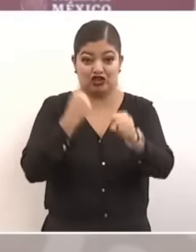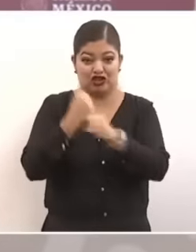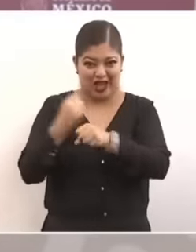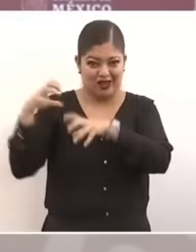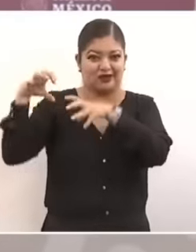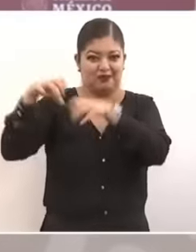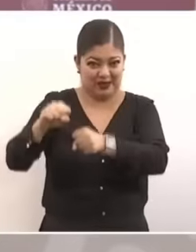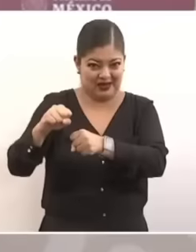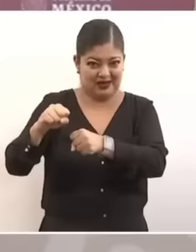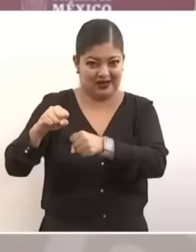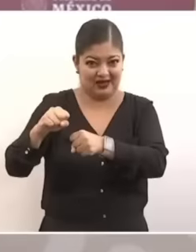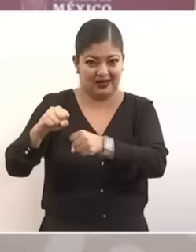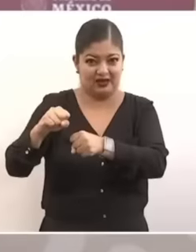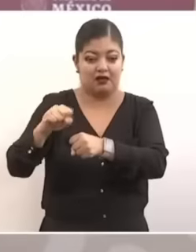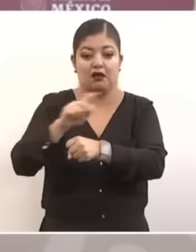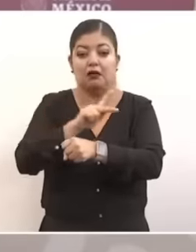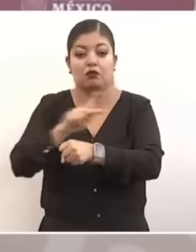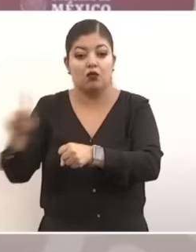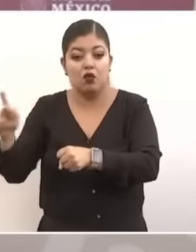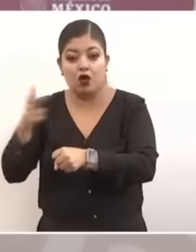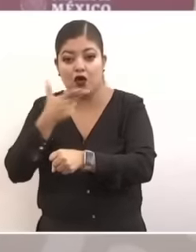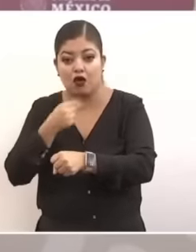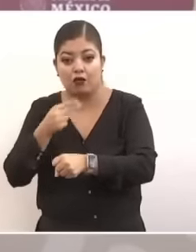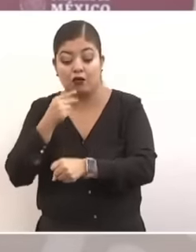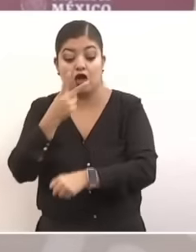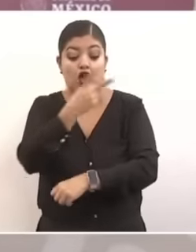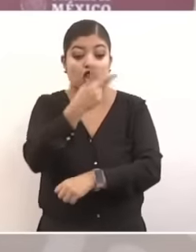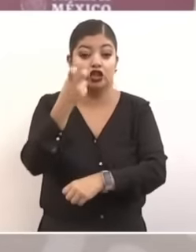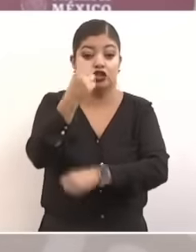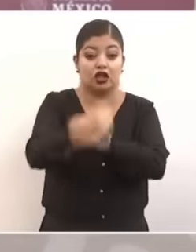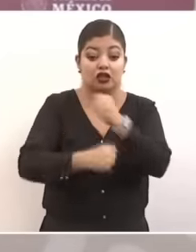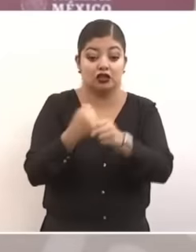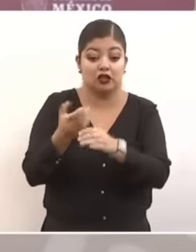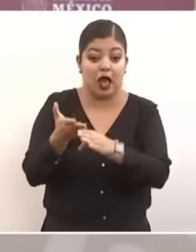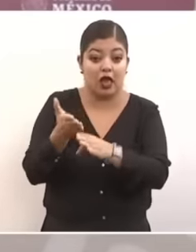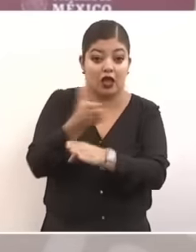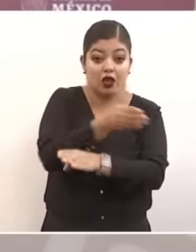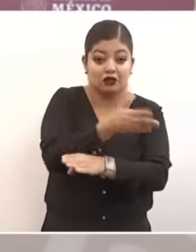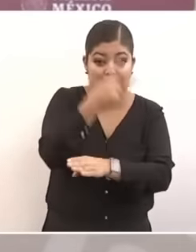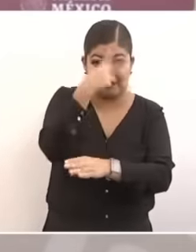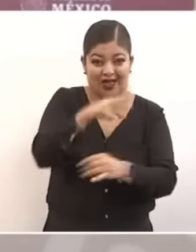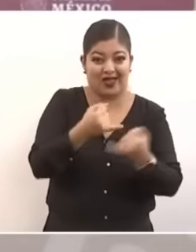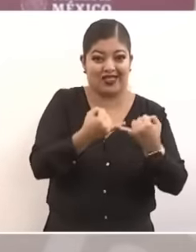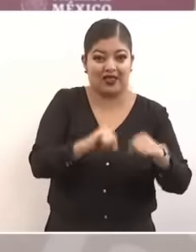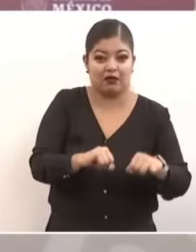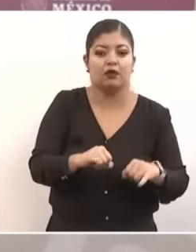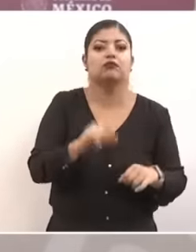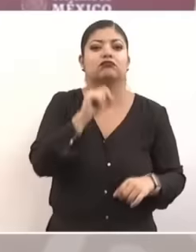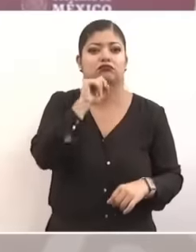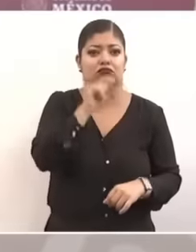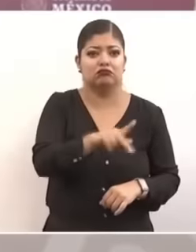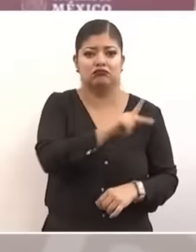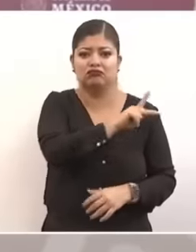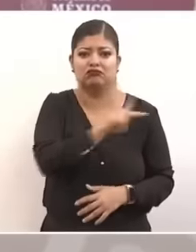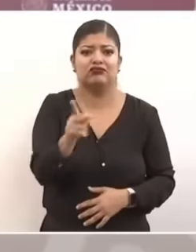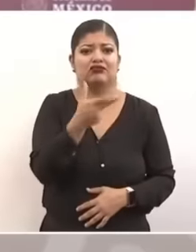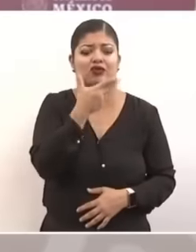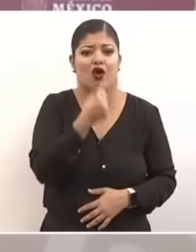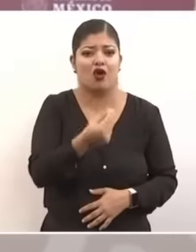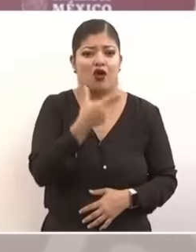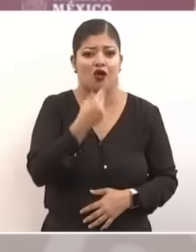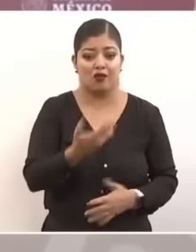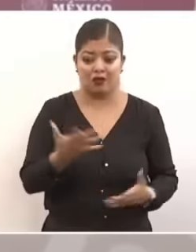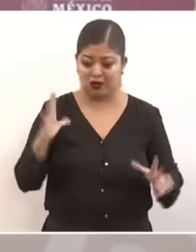colonia, puro hombre, y en 200 años del México independiente, también puro hombre.